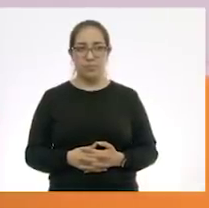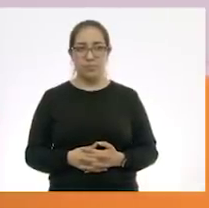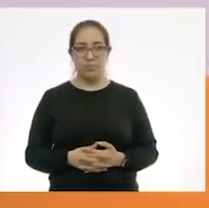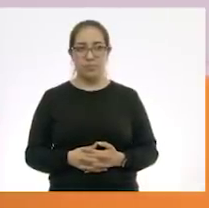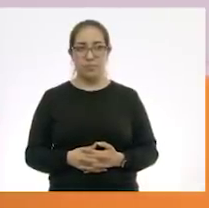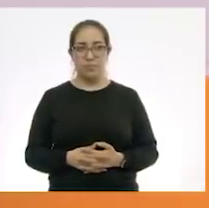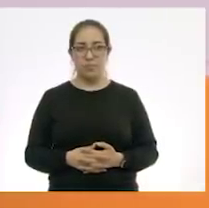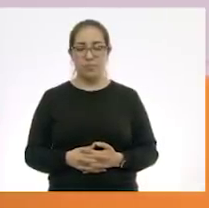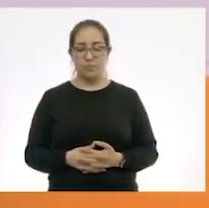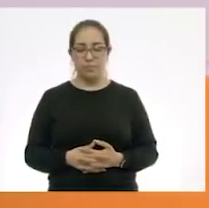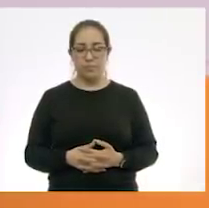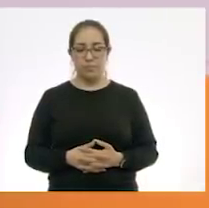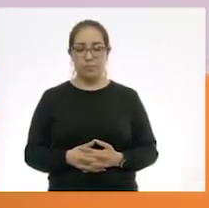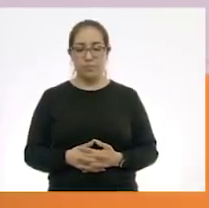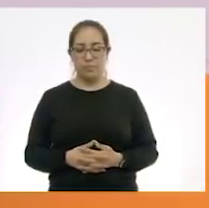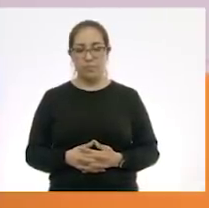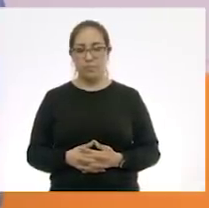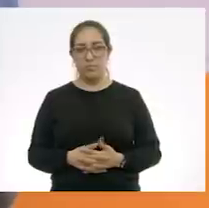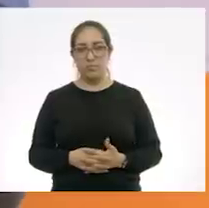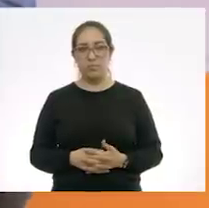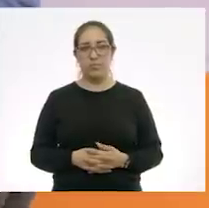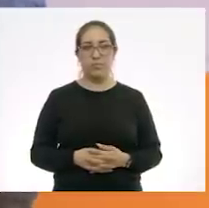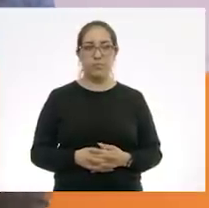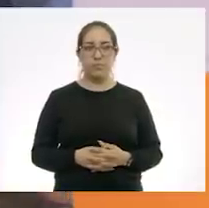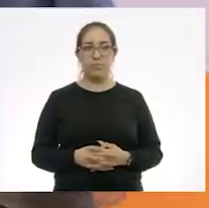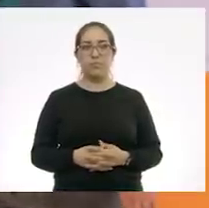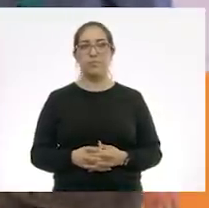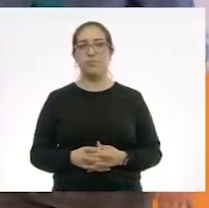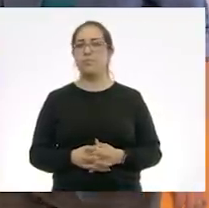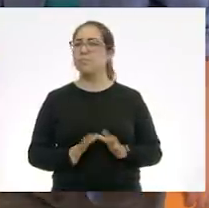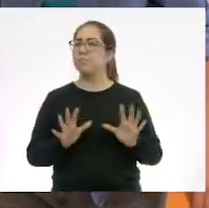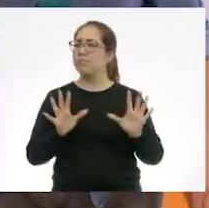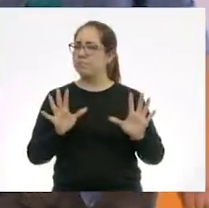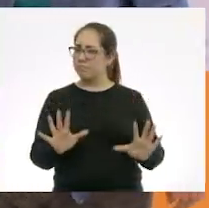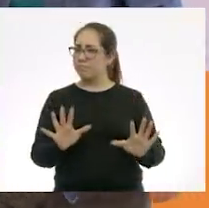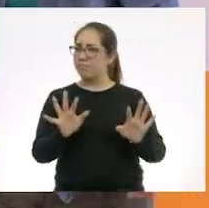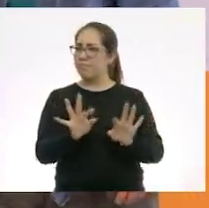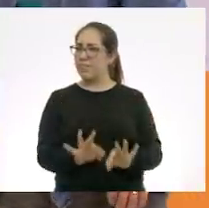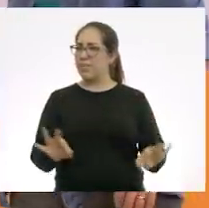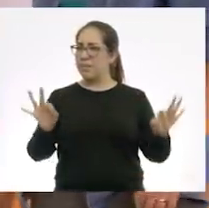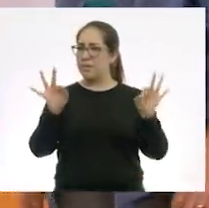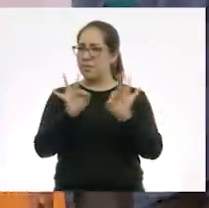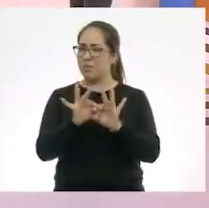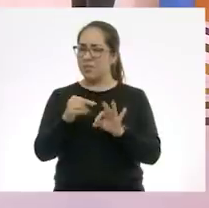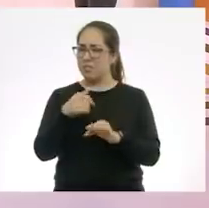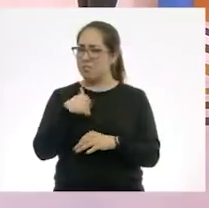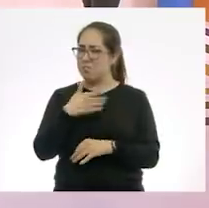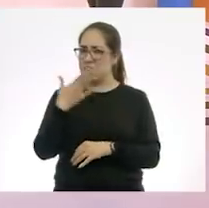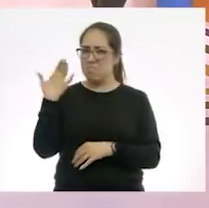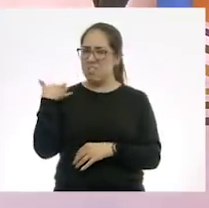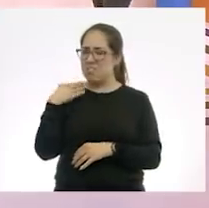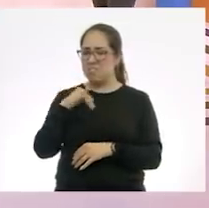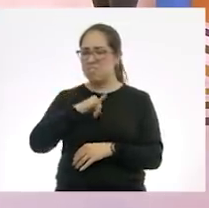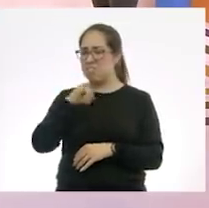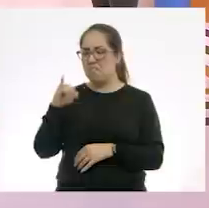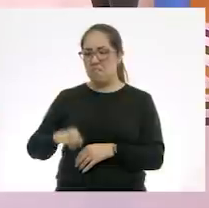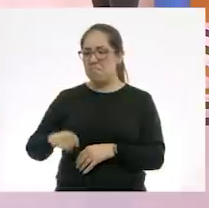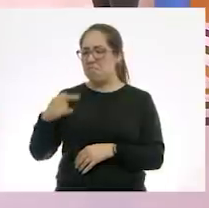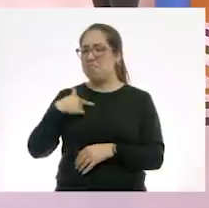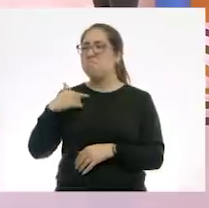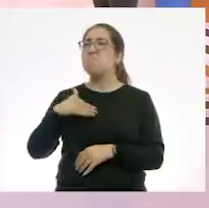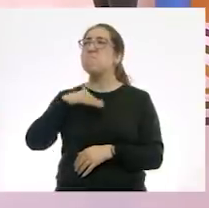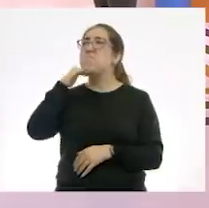Eso es. Además, ¿te das cuenta de una cosa? Yo no lo había pensado, o tal vez no me